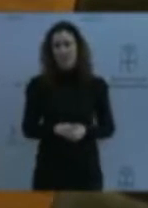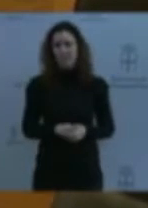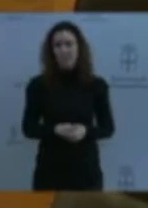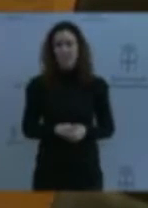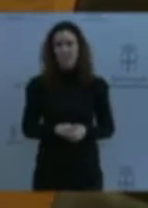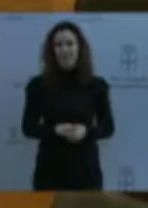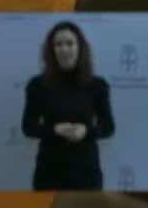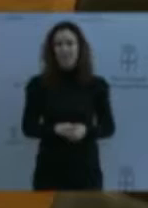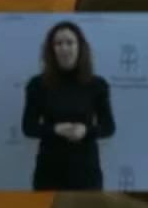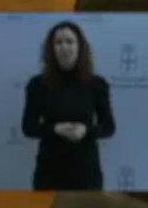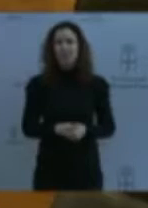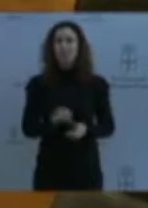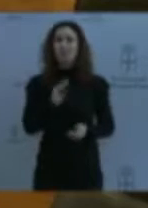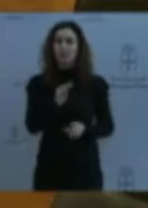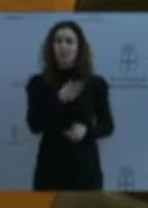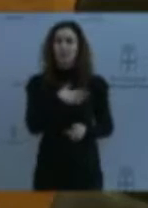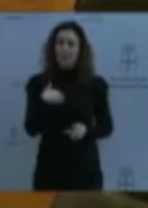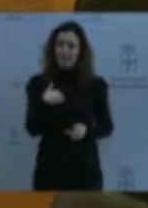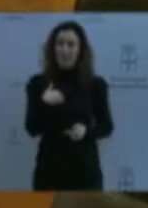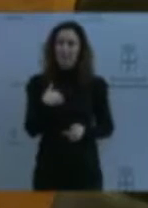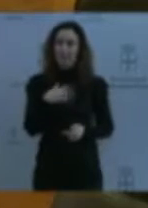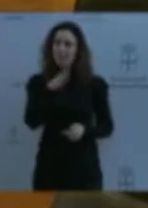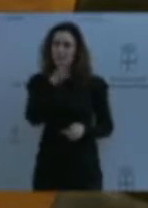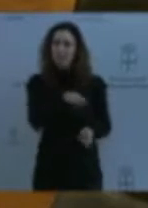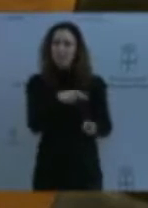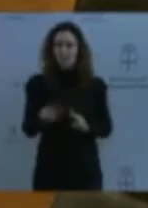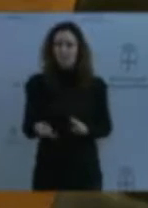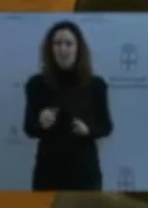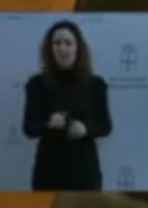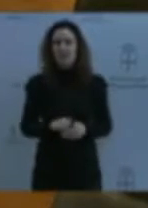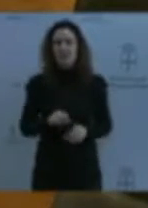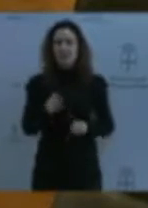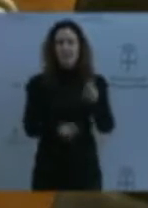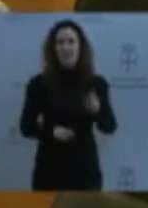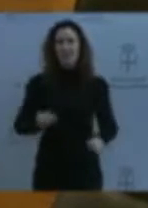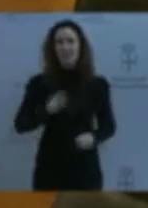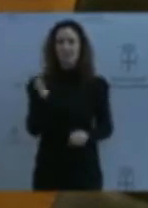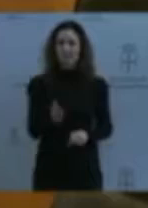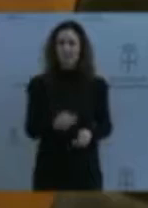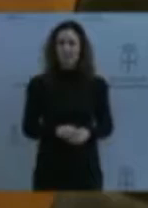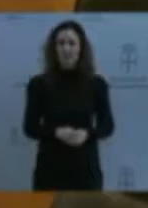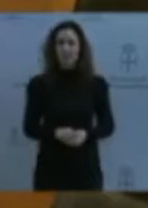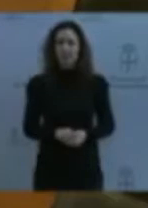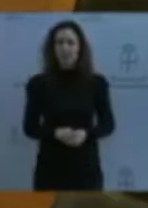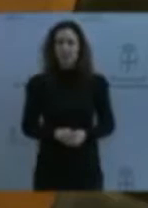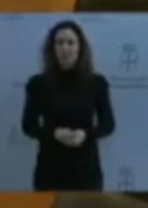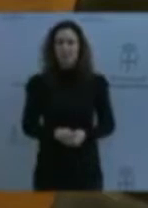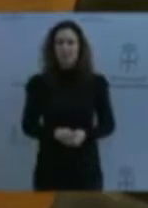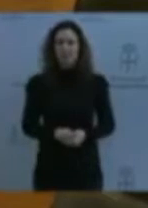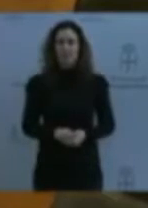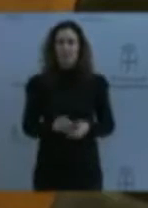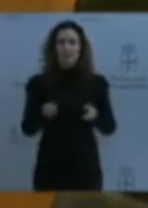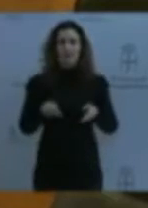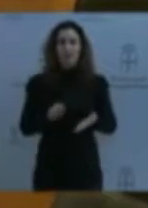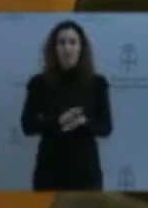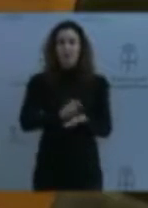ella usted dé respuesta a la gente que está afectada, pues por no tener, pues caminos, por no poder utilizar el servicio del FEBE,